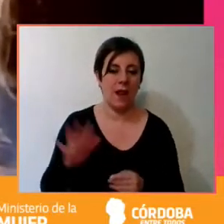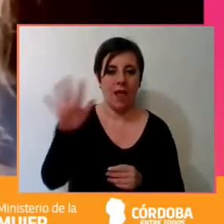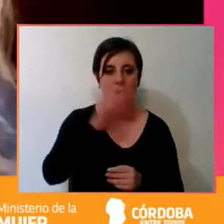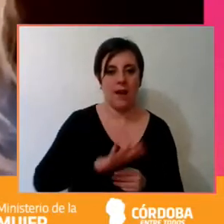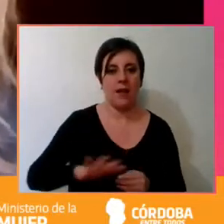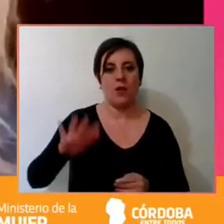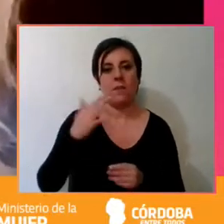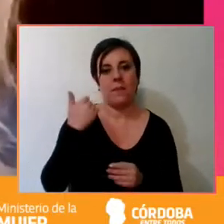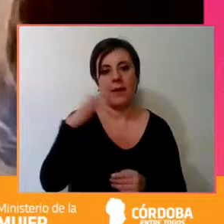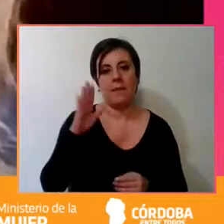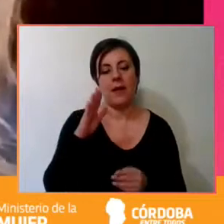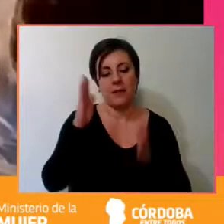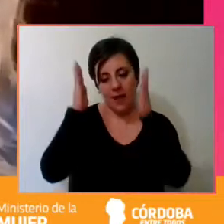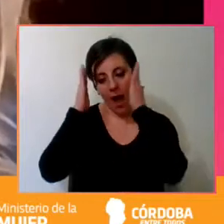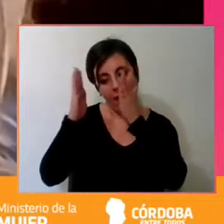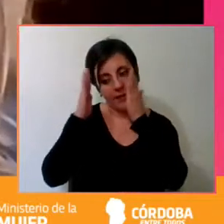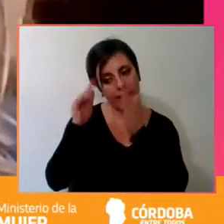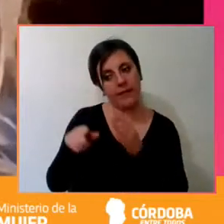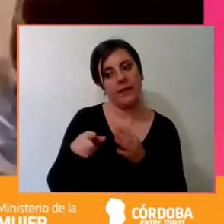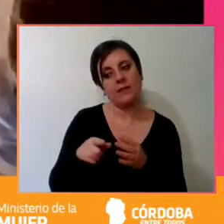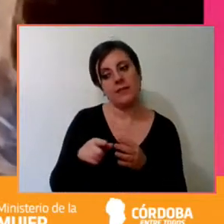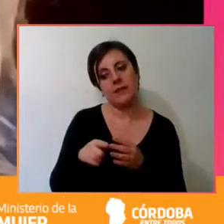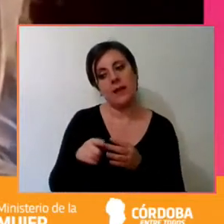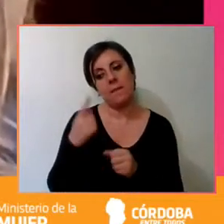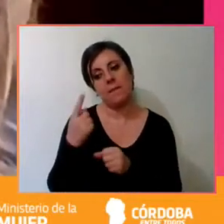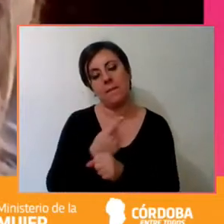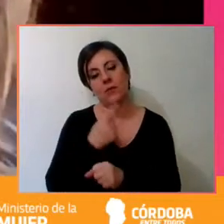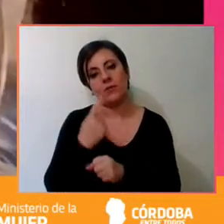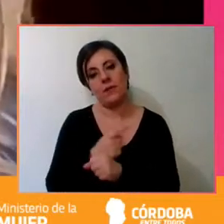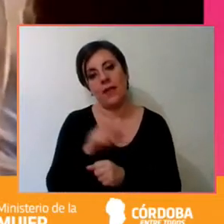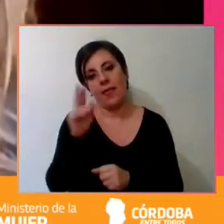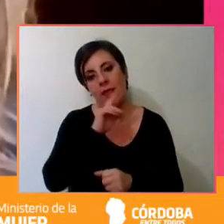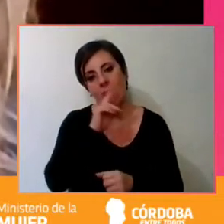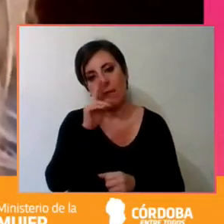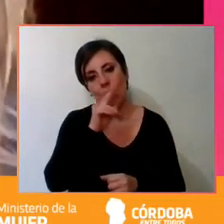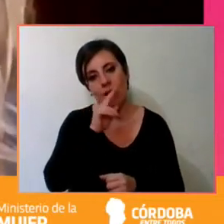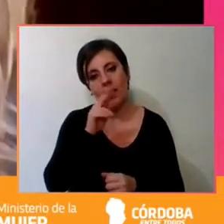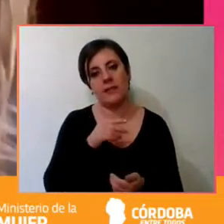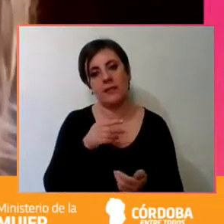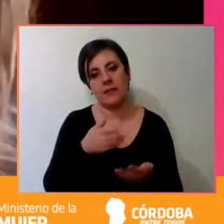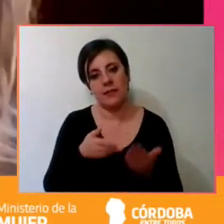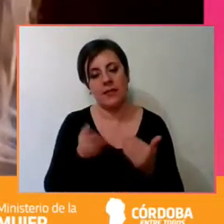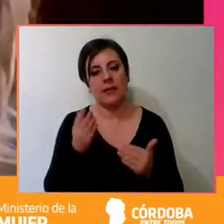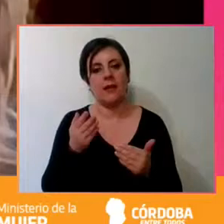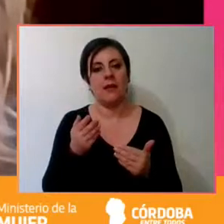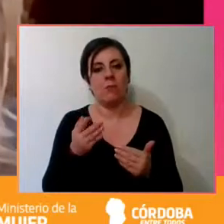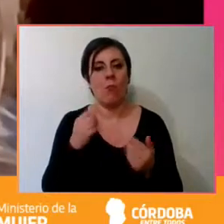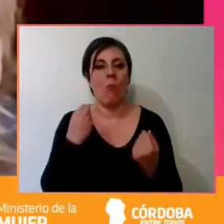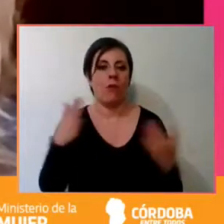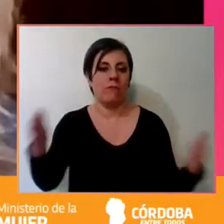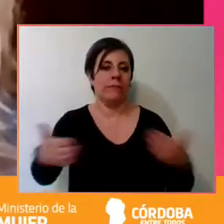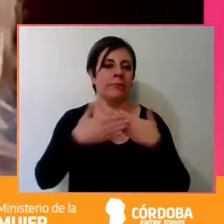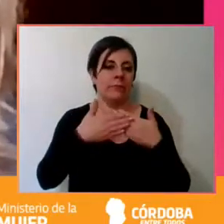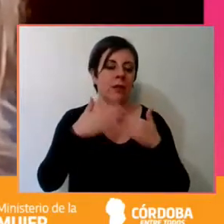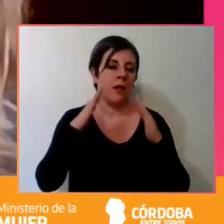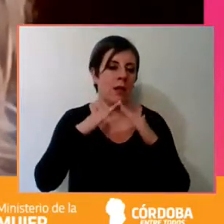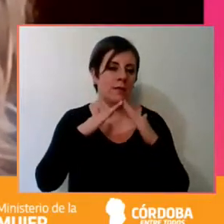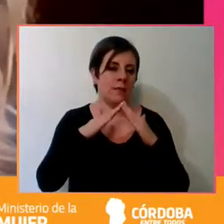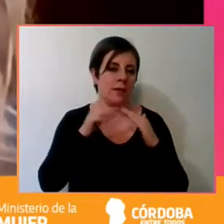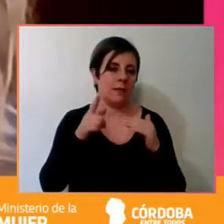para atender esta incapacidad e imposibilidad de las mujeres de salir por estar confinadas en casas que